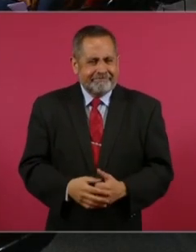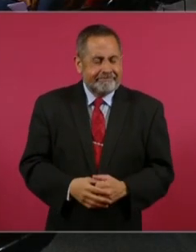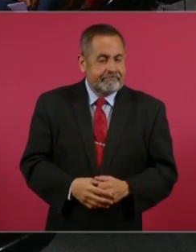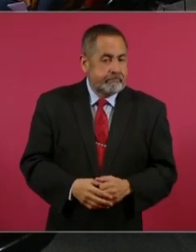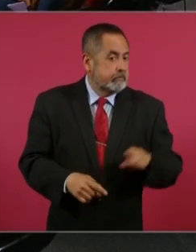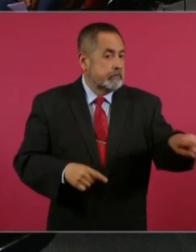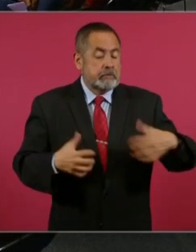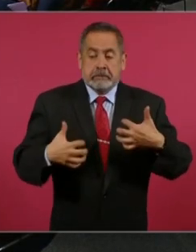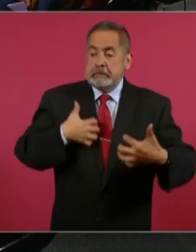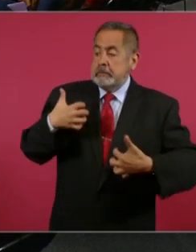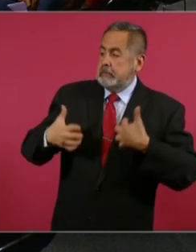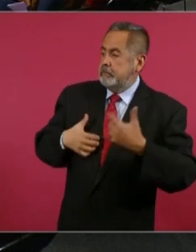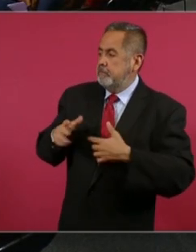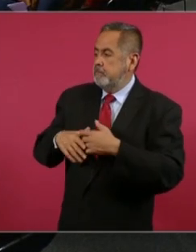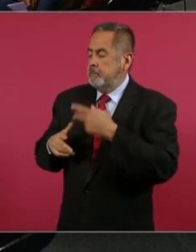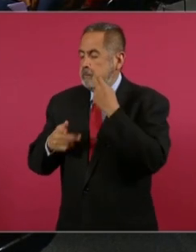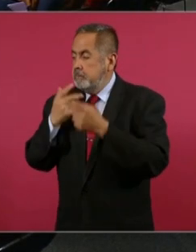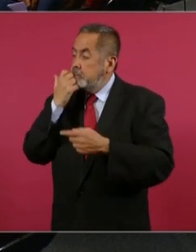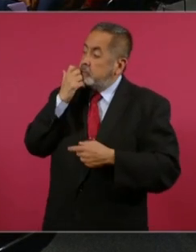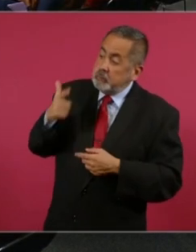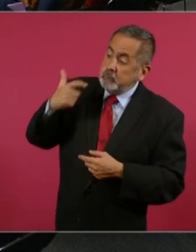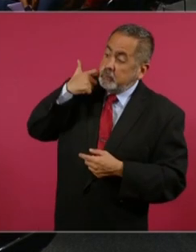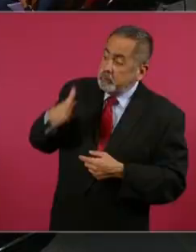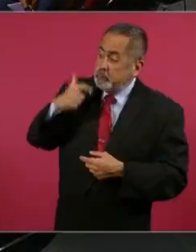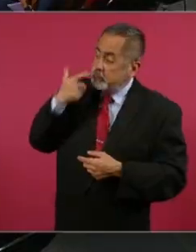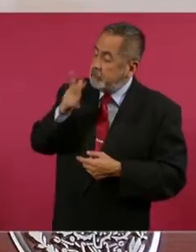Porque les molesta que se hable de pueblo.